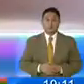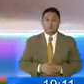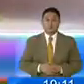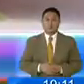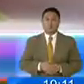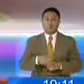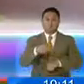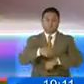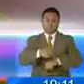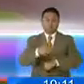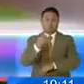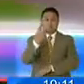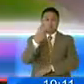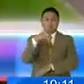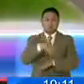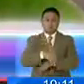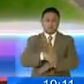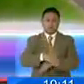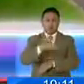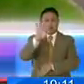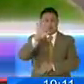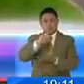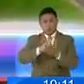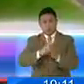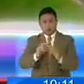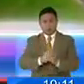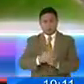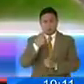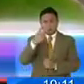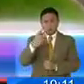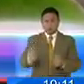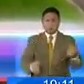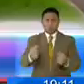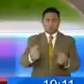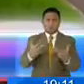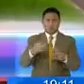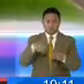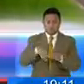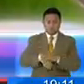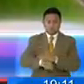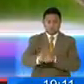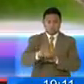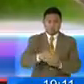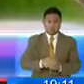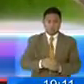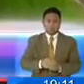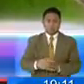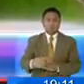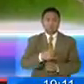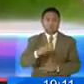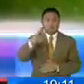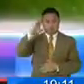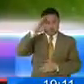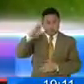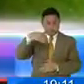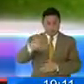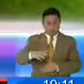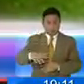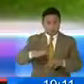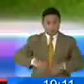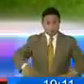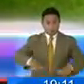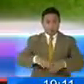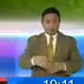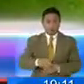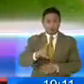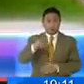El reloj marca las 2 de la tarde con 9 minutos y se observa que un vehículo intenta abandonar la urbanización. La policía está en el sitio. Un uniformado